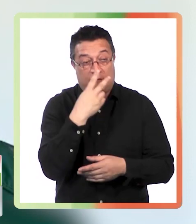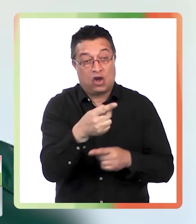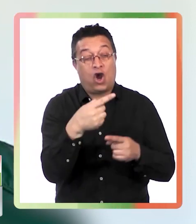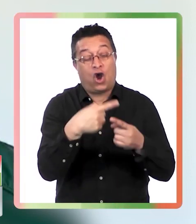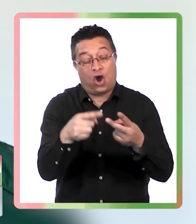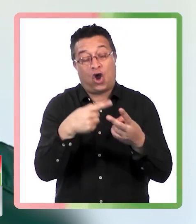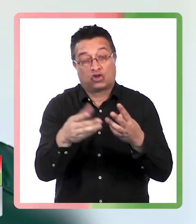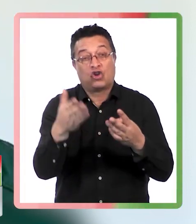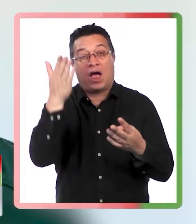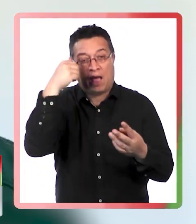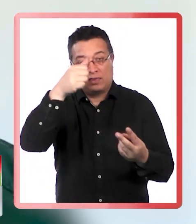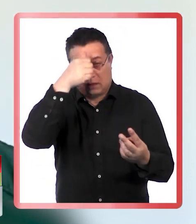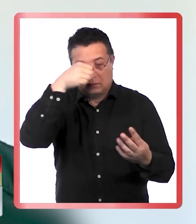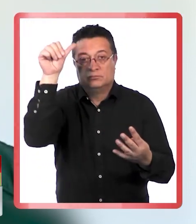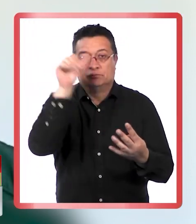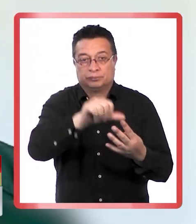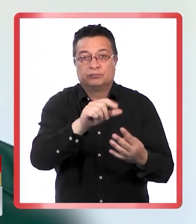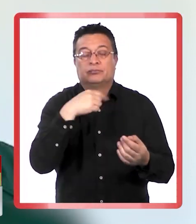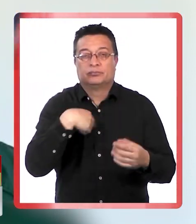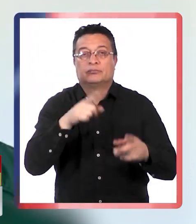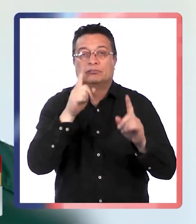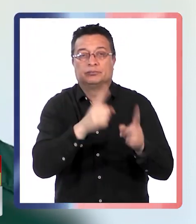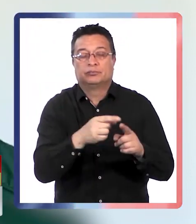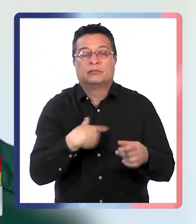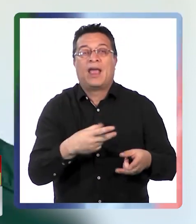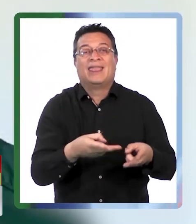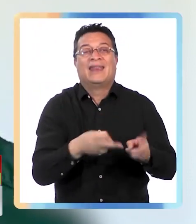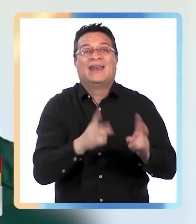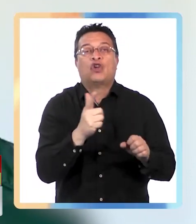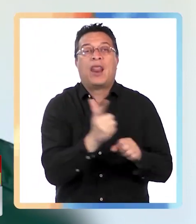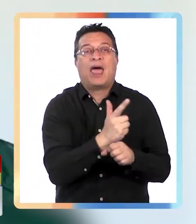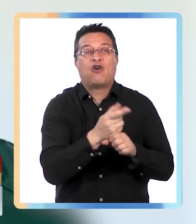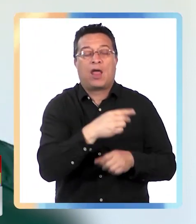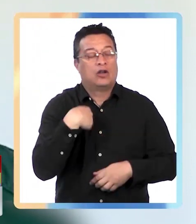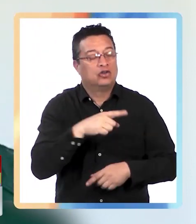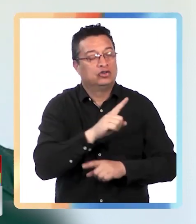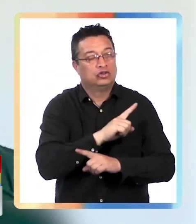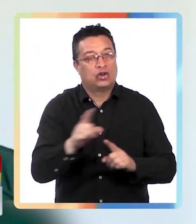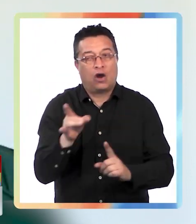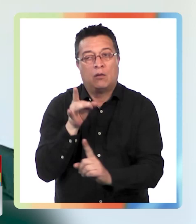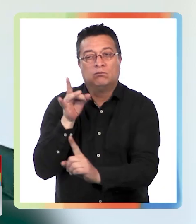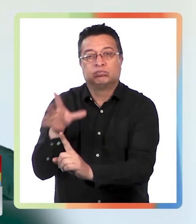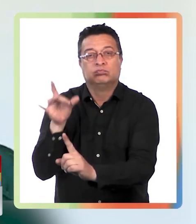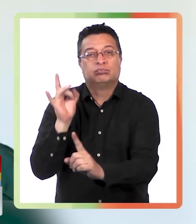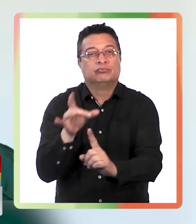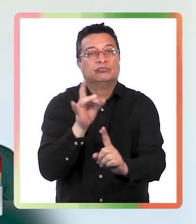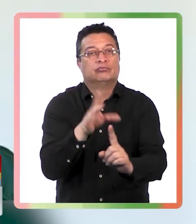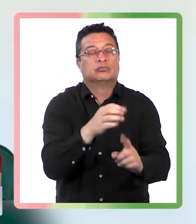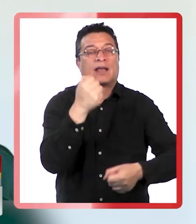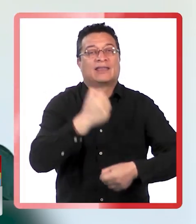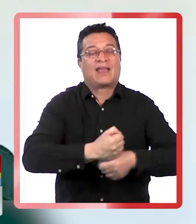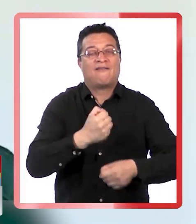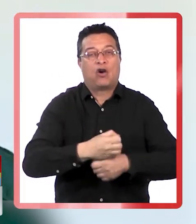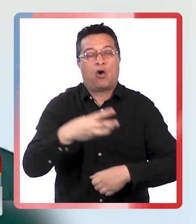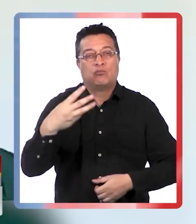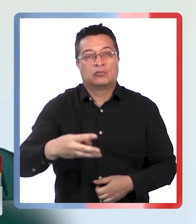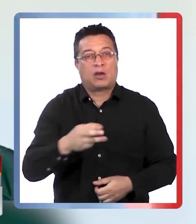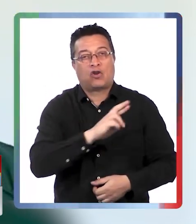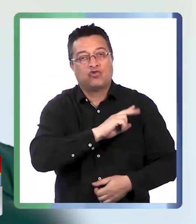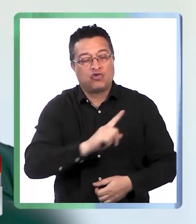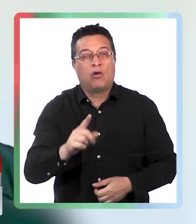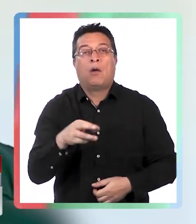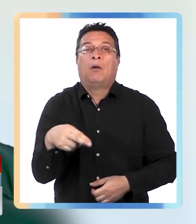otras situaciones donde ha sido condenado a tener clases de derecho laboral para que no cometa estas faltas con los trabajadores